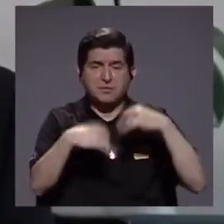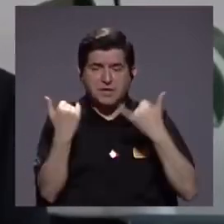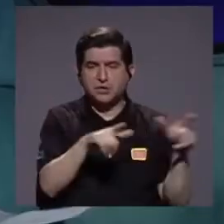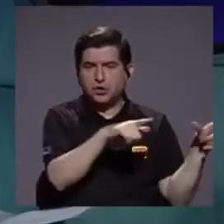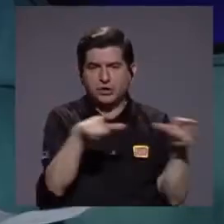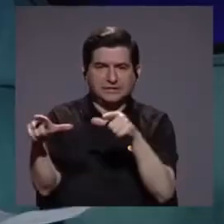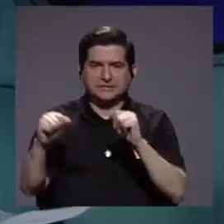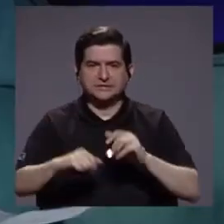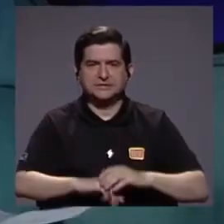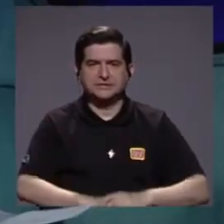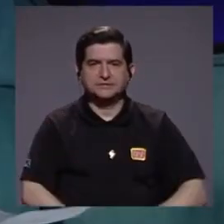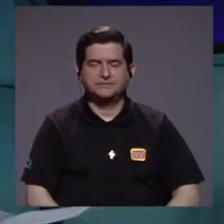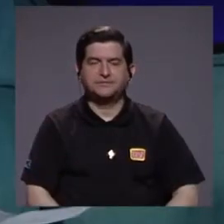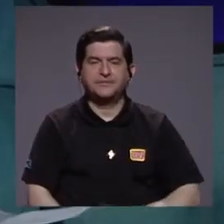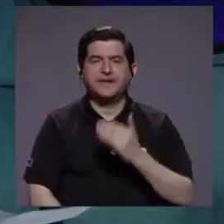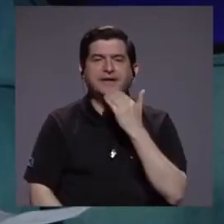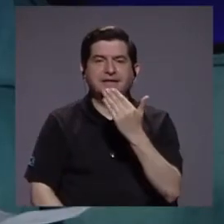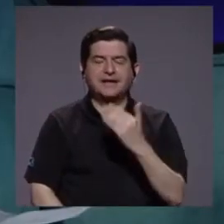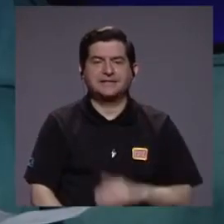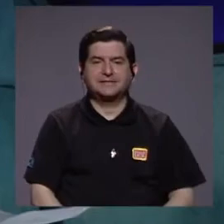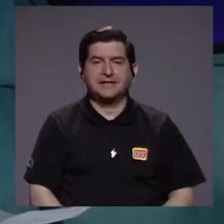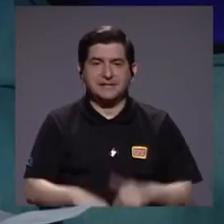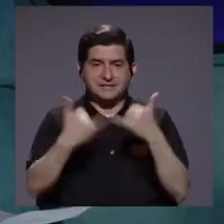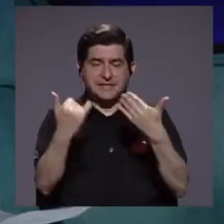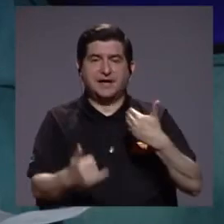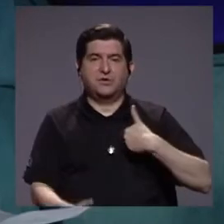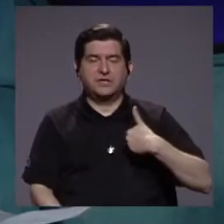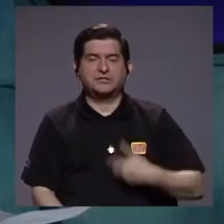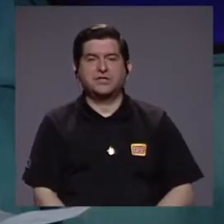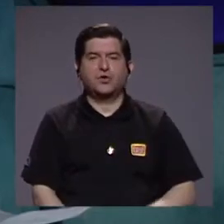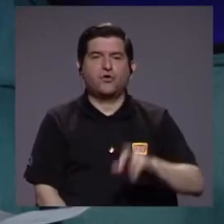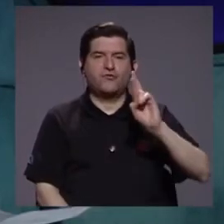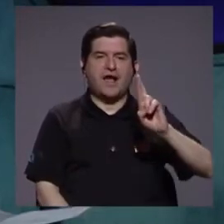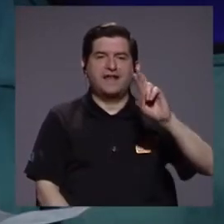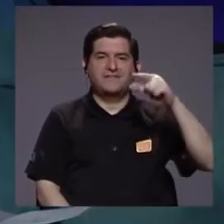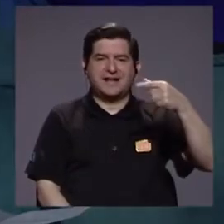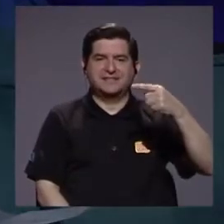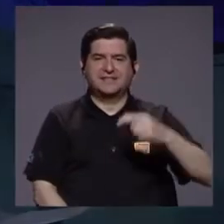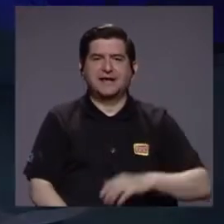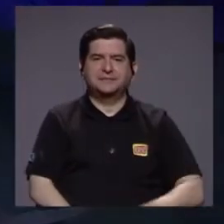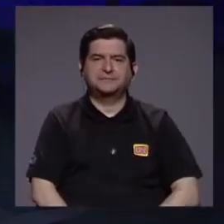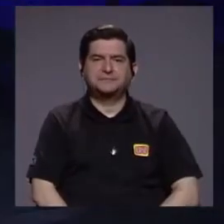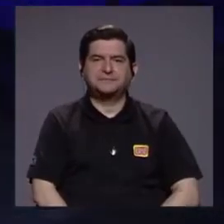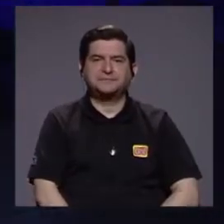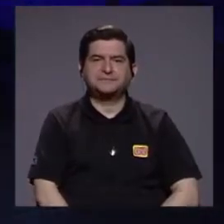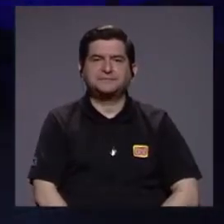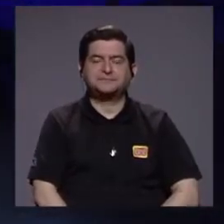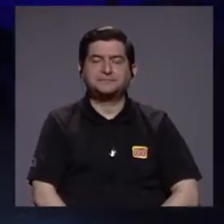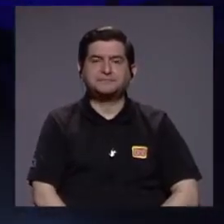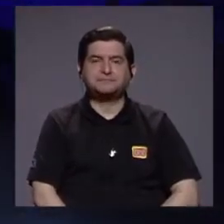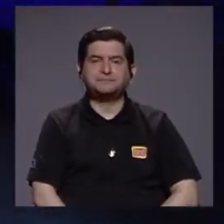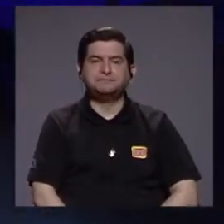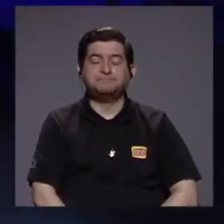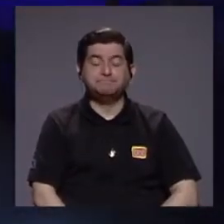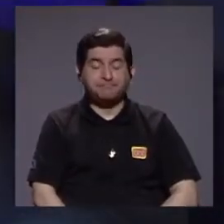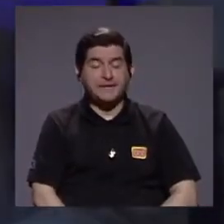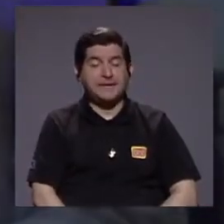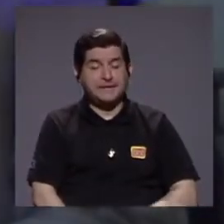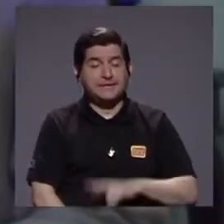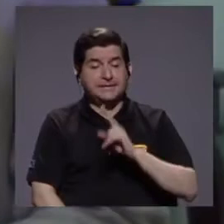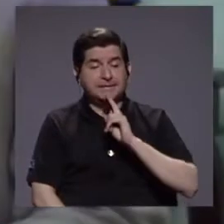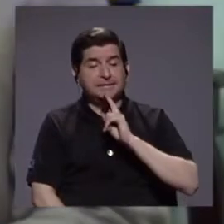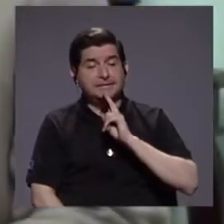preparadas. Muchas gracias. Continuamos con el señor Ralph García. Sí, bueno,